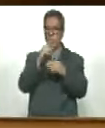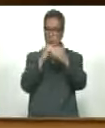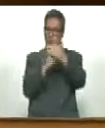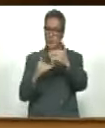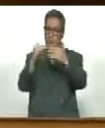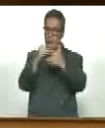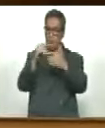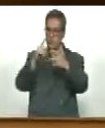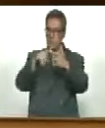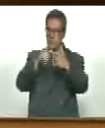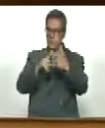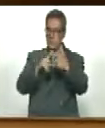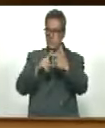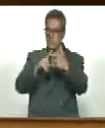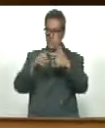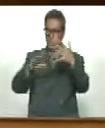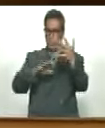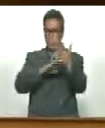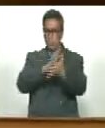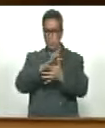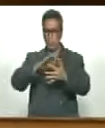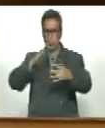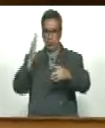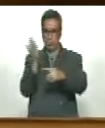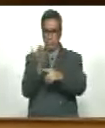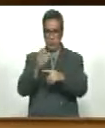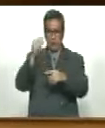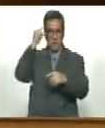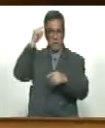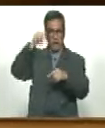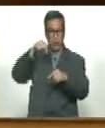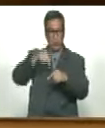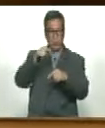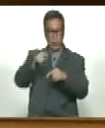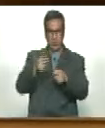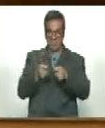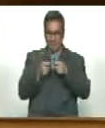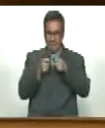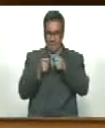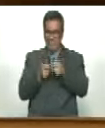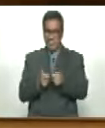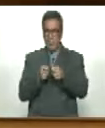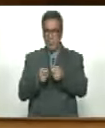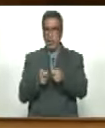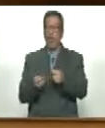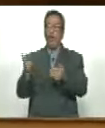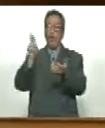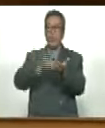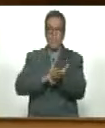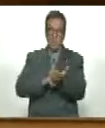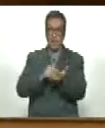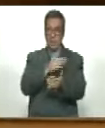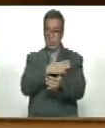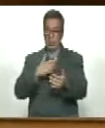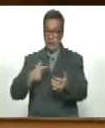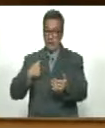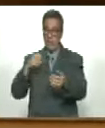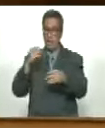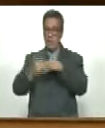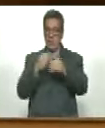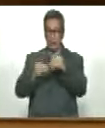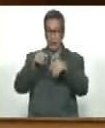superar la violencia que hoy por hoy están intentando volver a